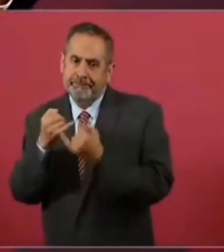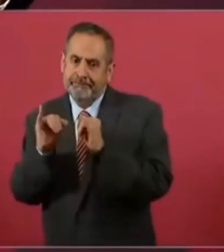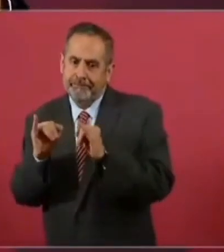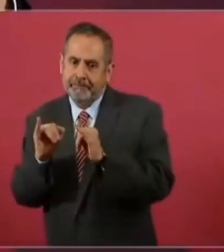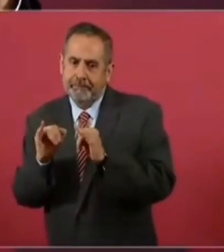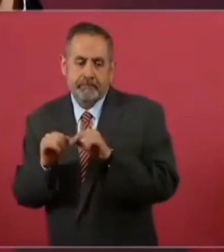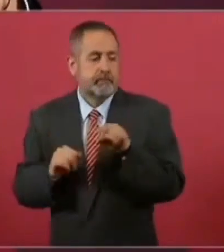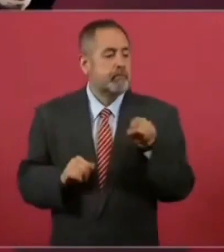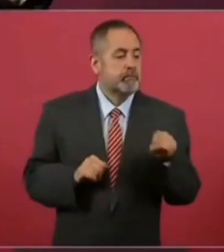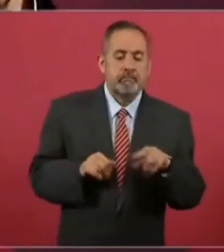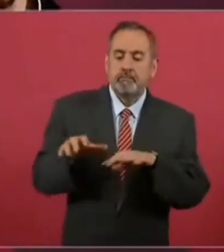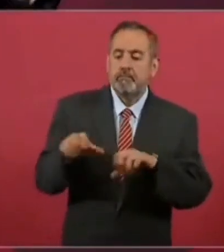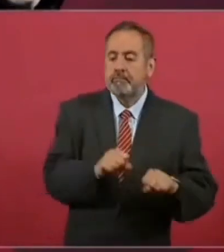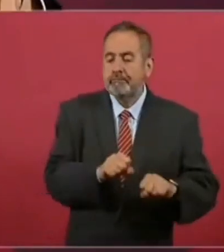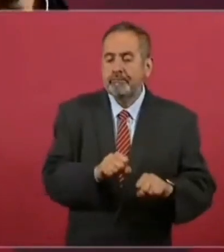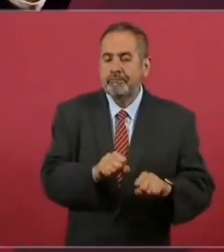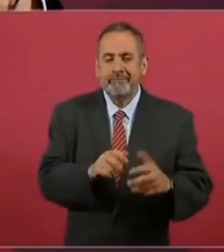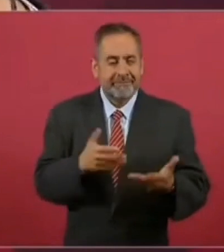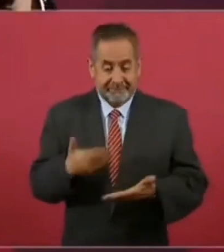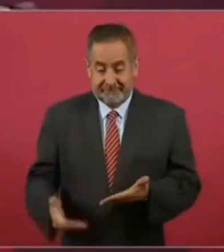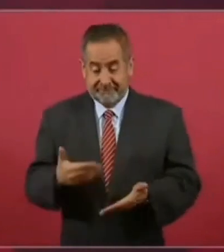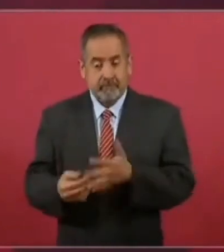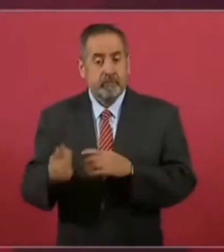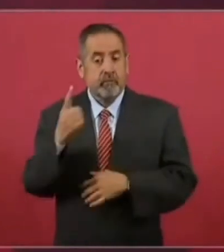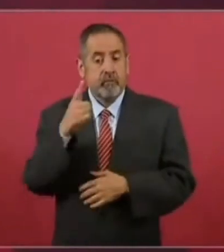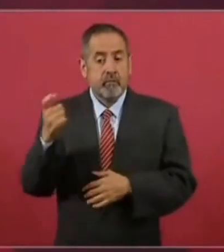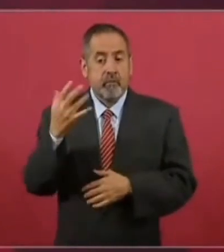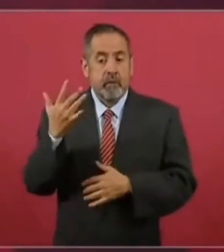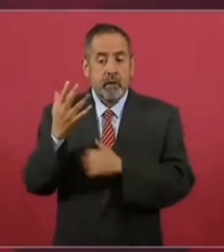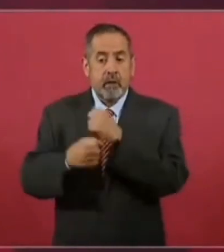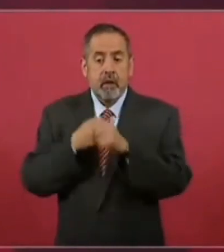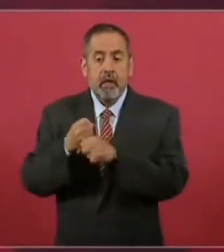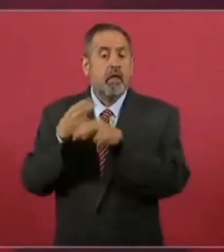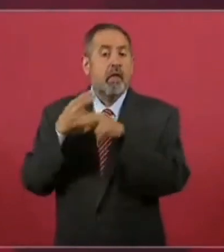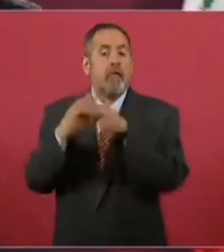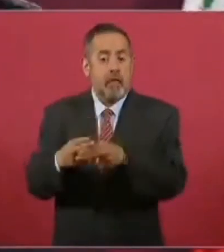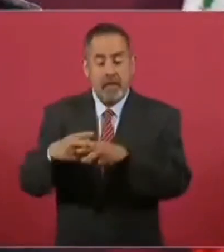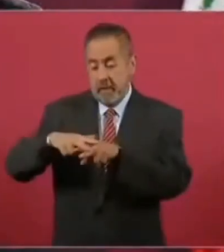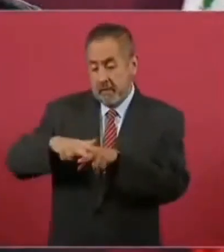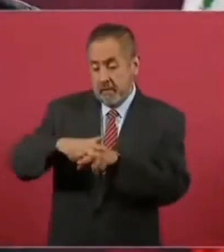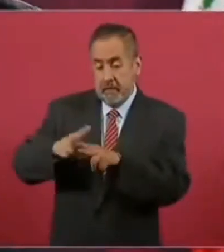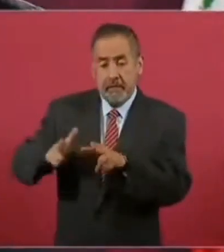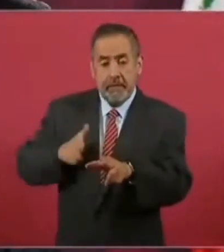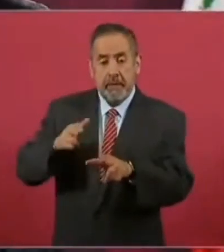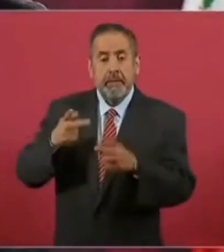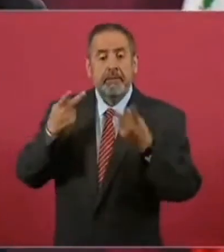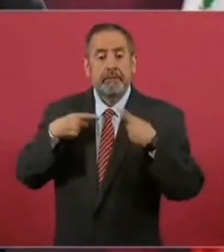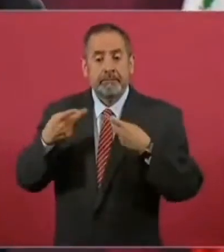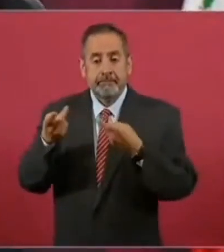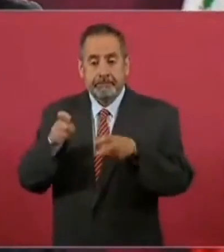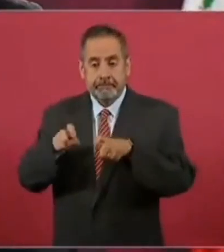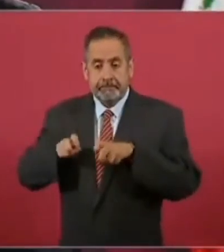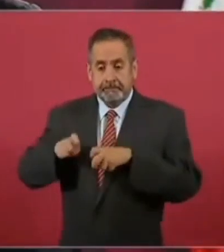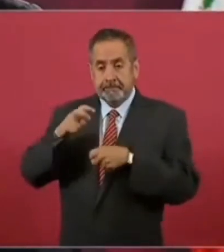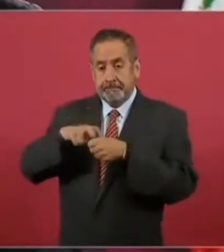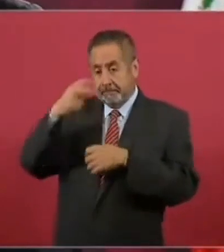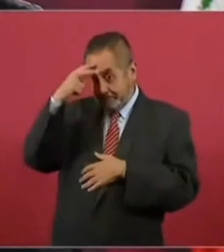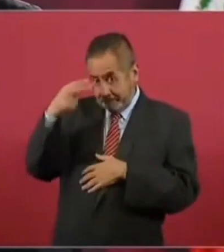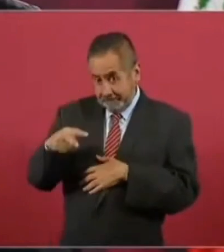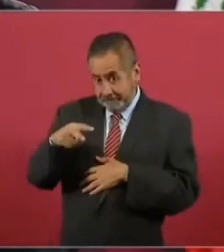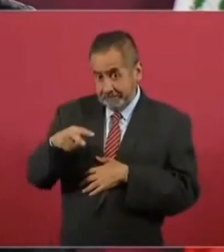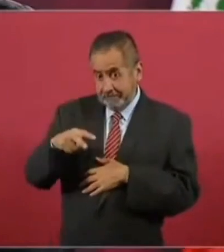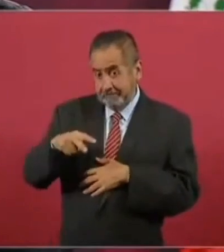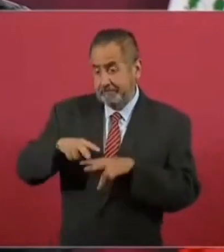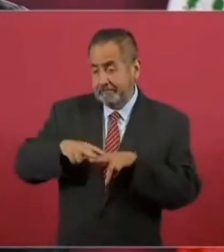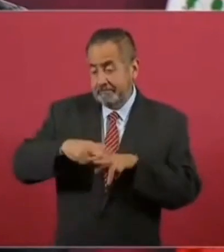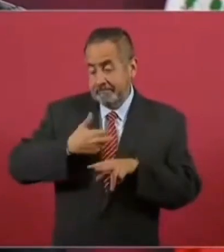Ahora se están cumpliendo 150 años del ferrocarril de pasajeros en México,